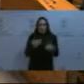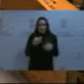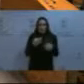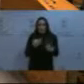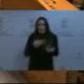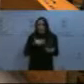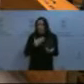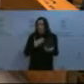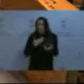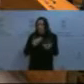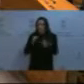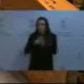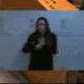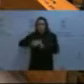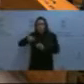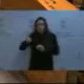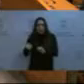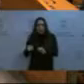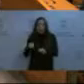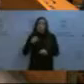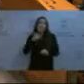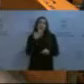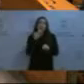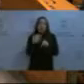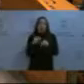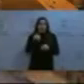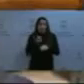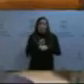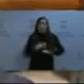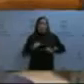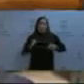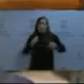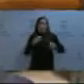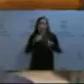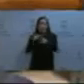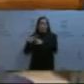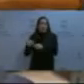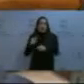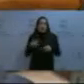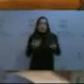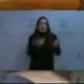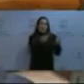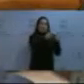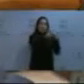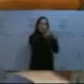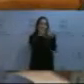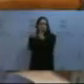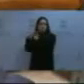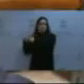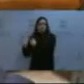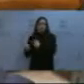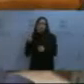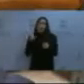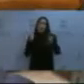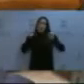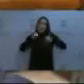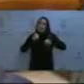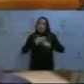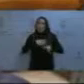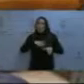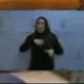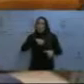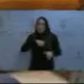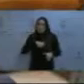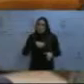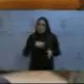más. Pensemos en el condicionante político. Esta es una Cámara política muy fragmentada, donde hay dificultades para llegar a acuerdos. Fíjese lo